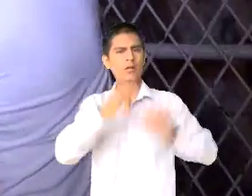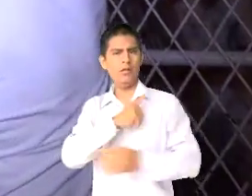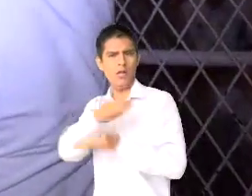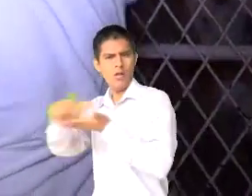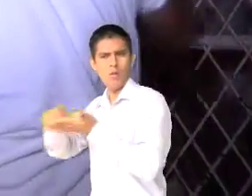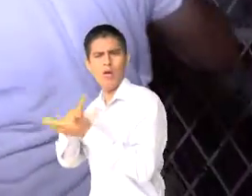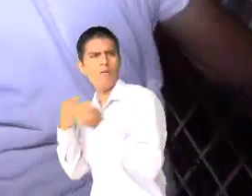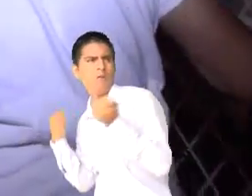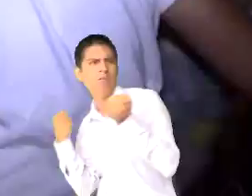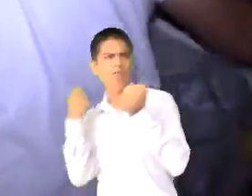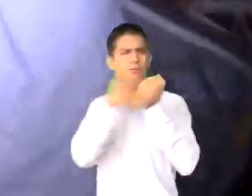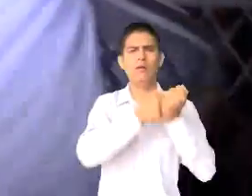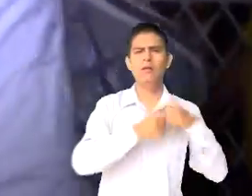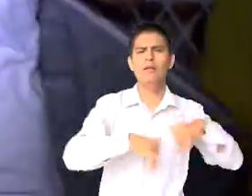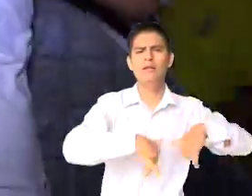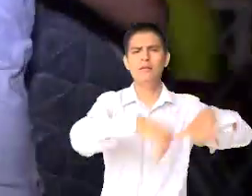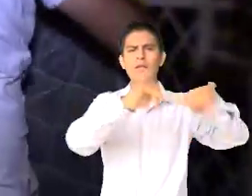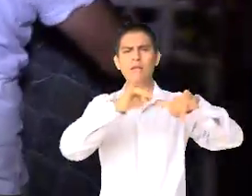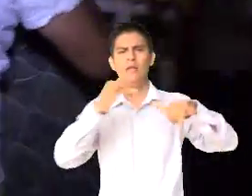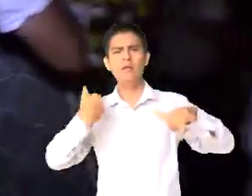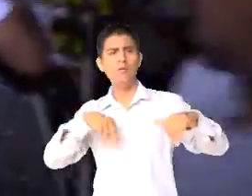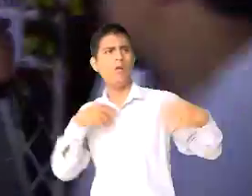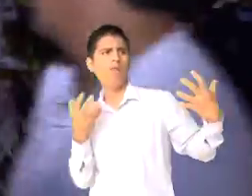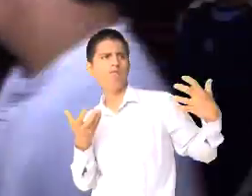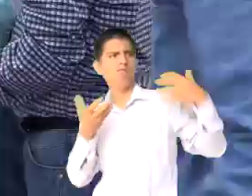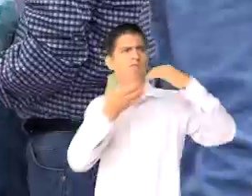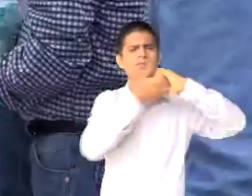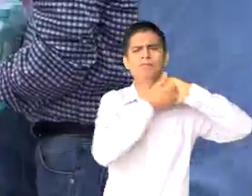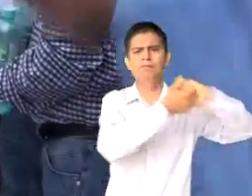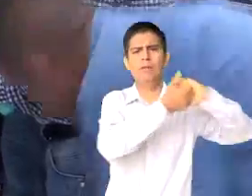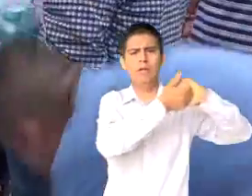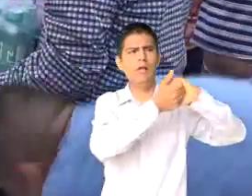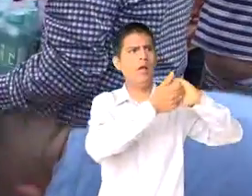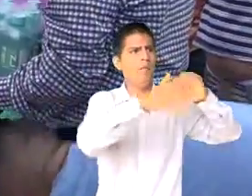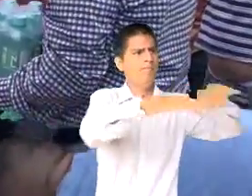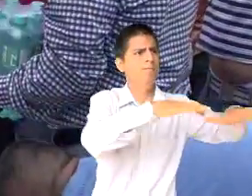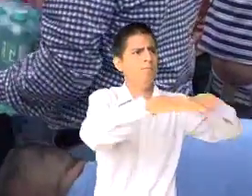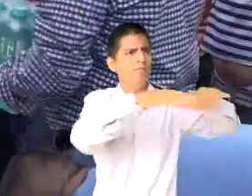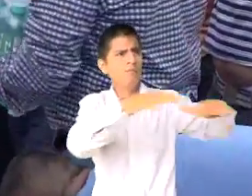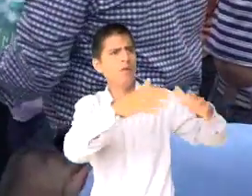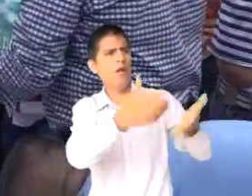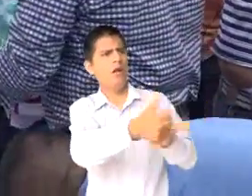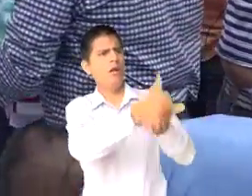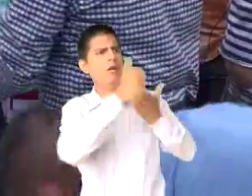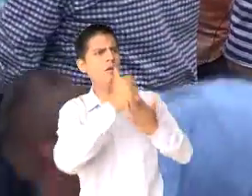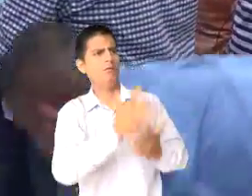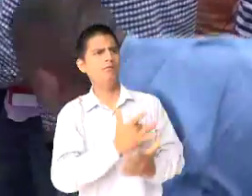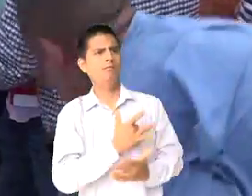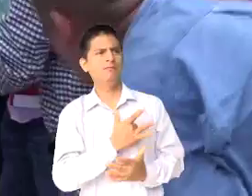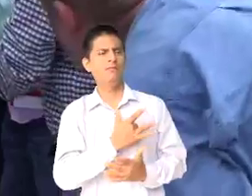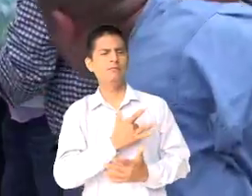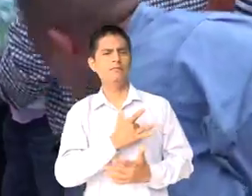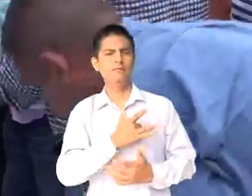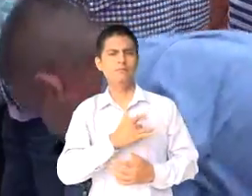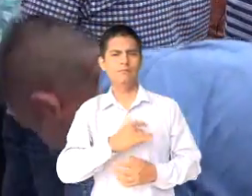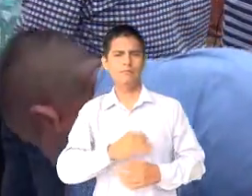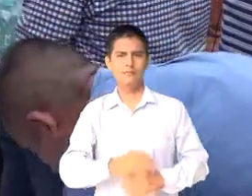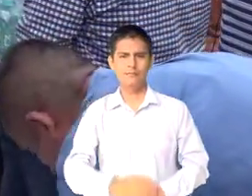estas acciones nos permiten entender los alcances de una tragedia y compartir el dolor del otro.